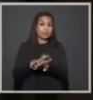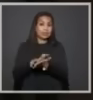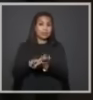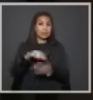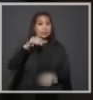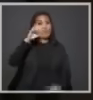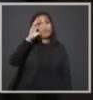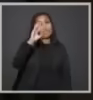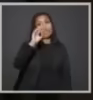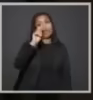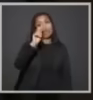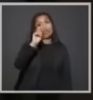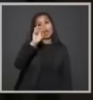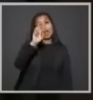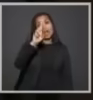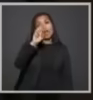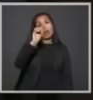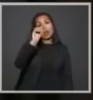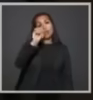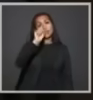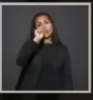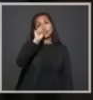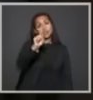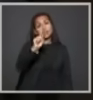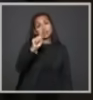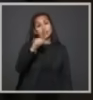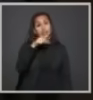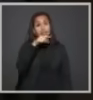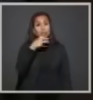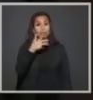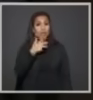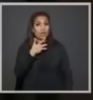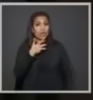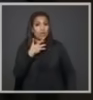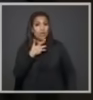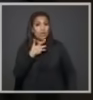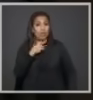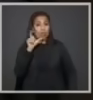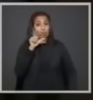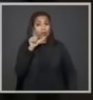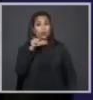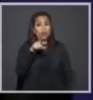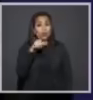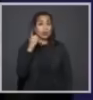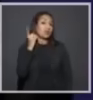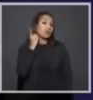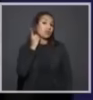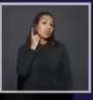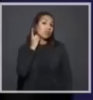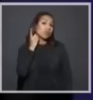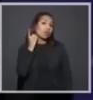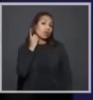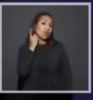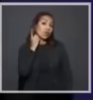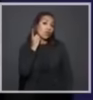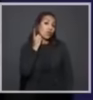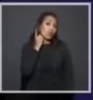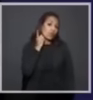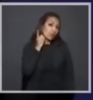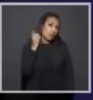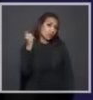Si llegas a ser presidente de México y no tienes mayoría en el Congreso, en la Cámara de Diputados y el Senado, ¿cómo le vas a